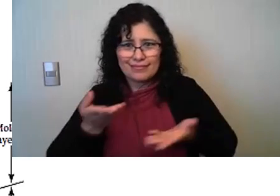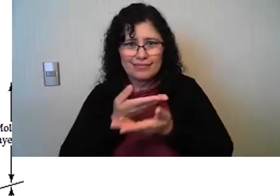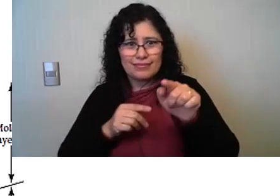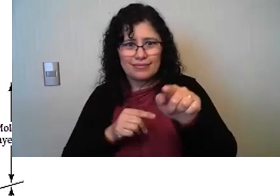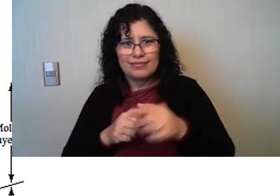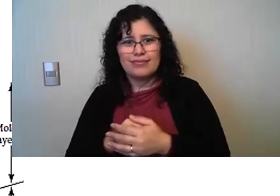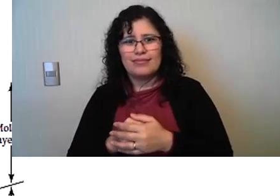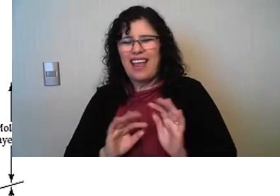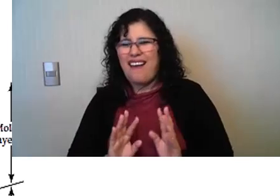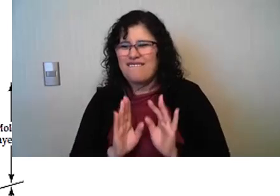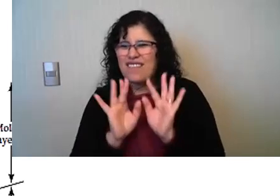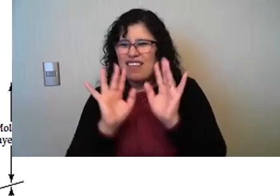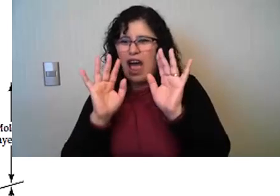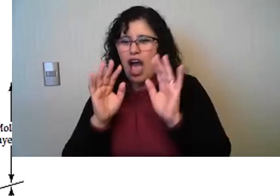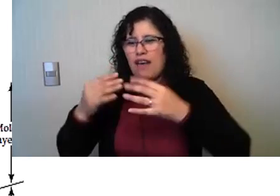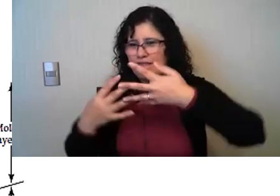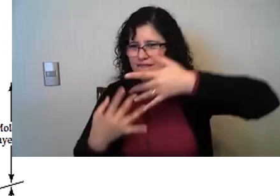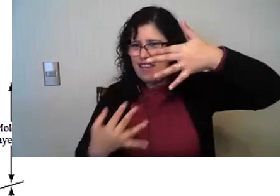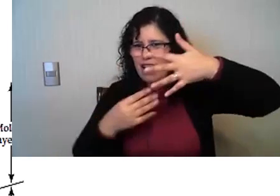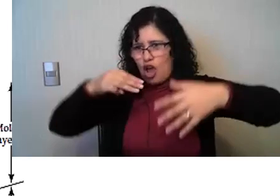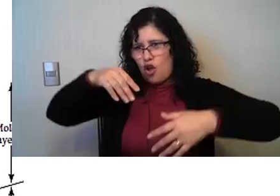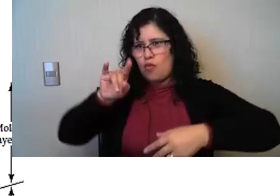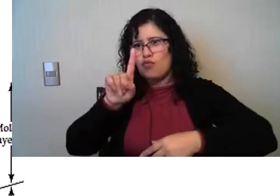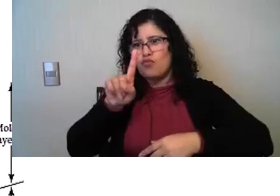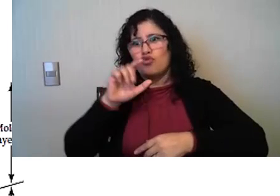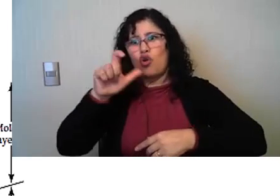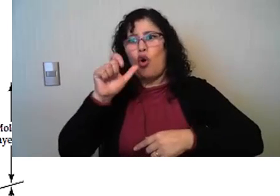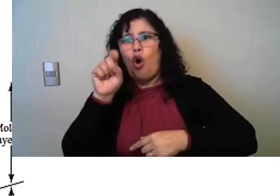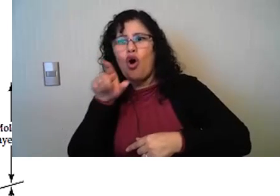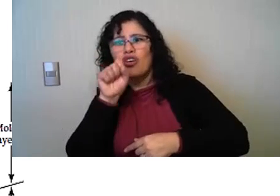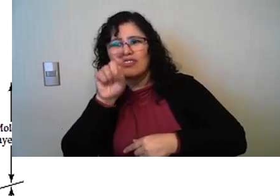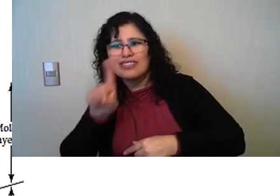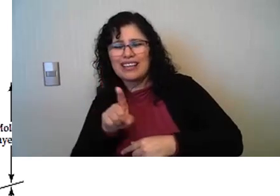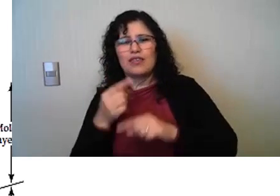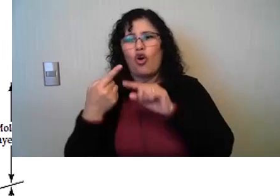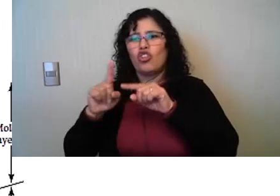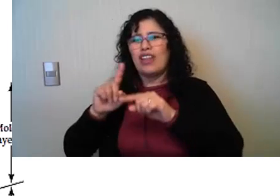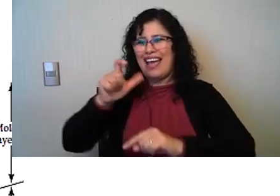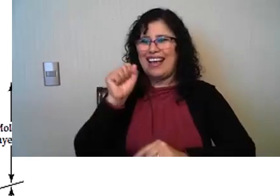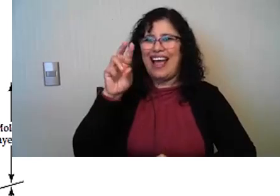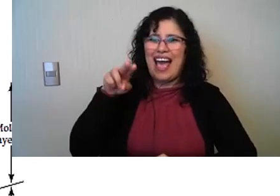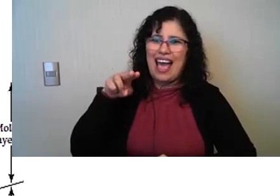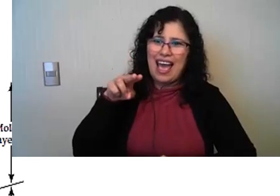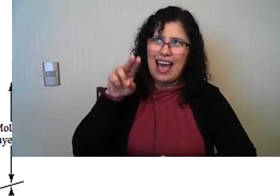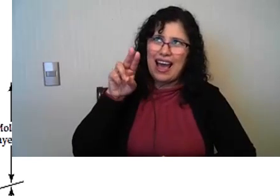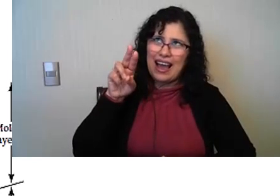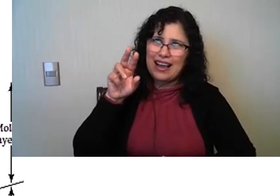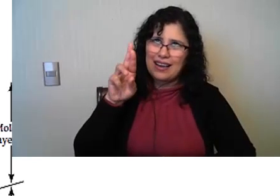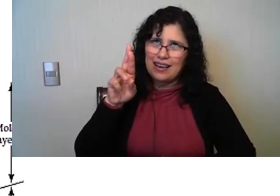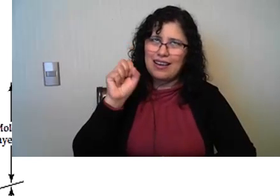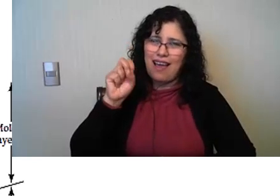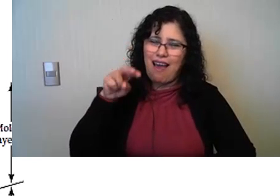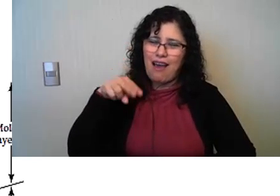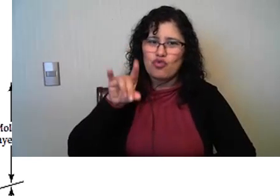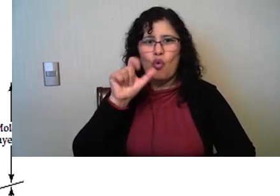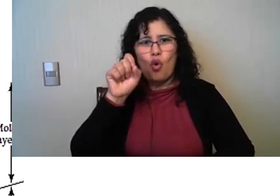mucosas, las interneuronas, las células granulosas, y estas forman o hacen sinapsis con las dendritas de